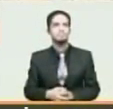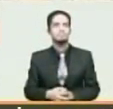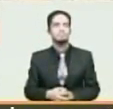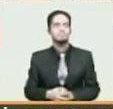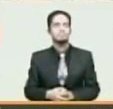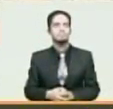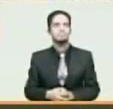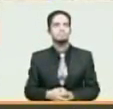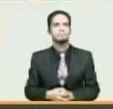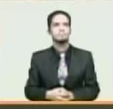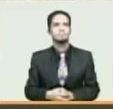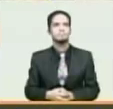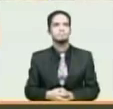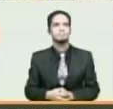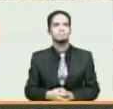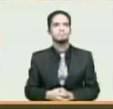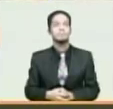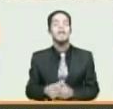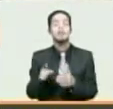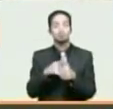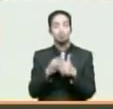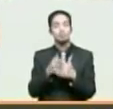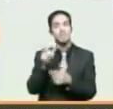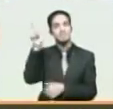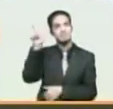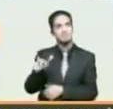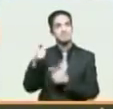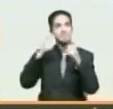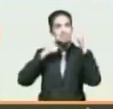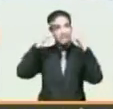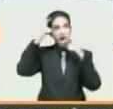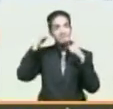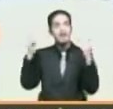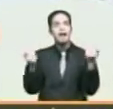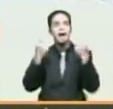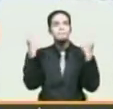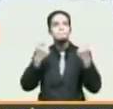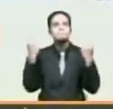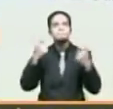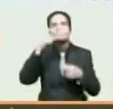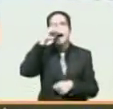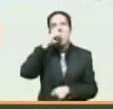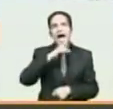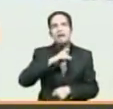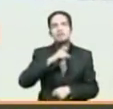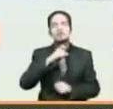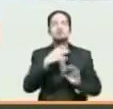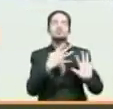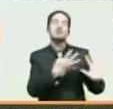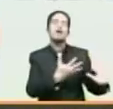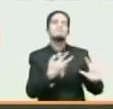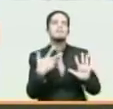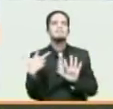cuando el comandante Chávez, en su campaña del año 98,